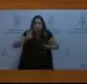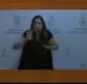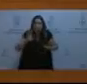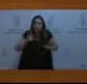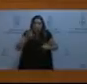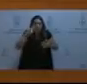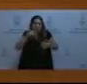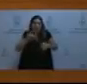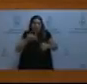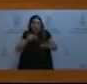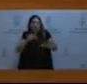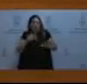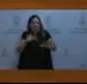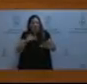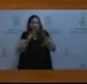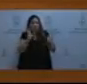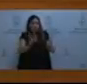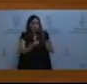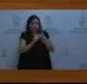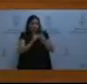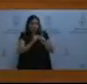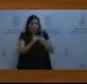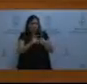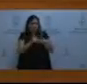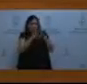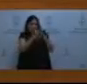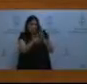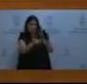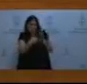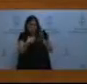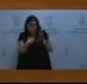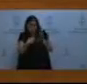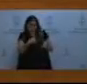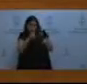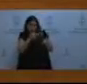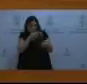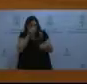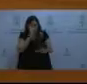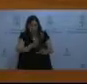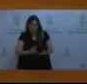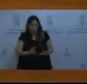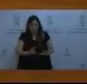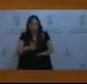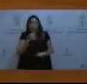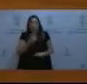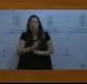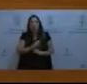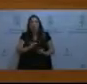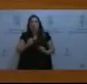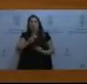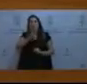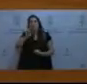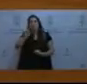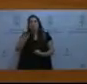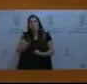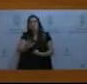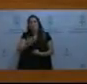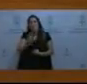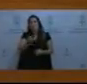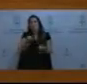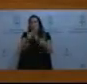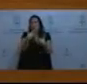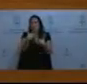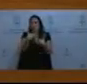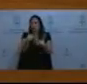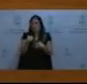vamos, mi deducción es que usted no tenía conocimiento de esto. Además, quiero decirle una cosa. Cuando le hablo del pleno del 21 de julio, no es que me lo hayan contado, es que lo he visto. Porque el pleno